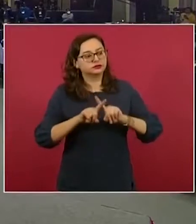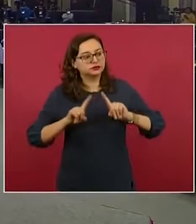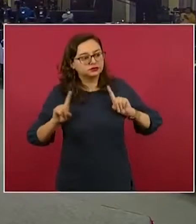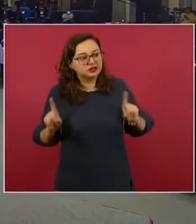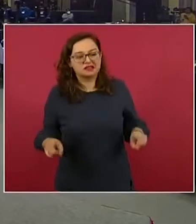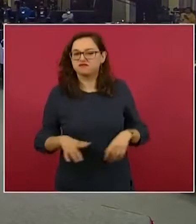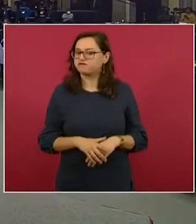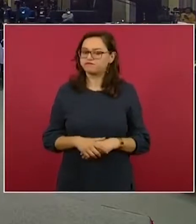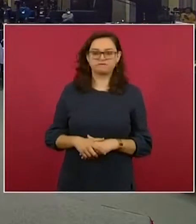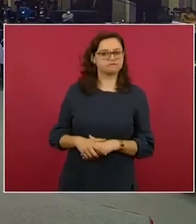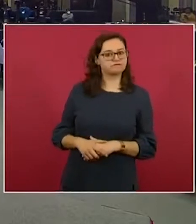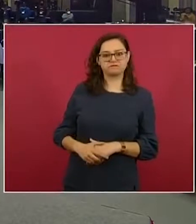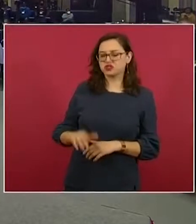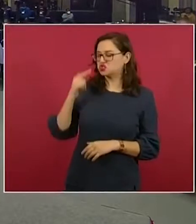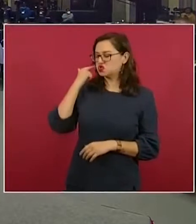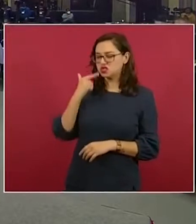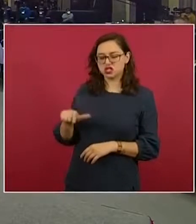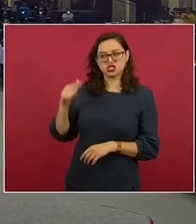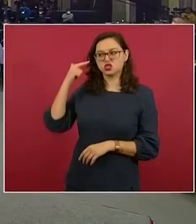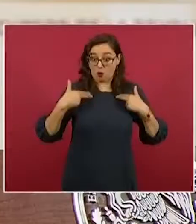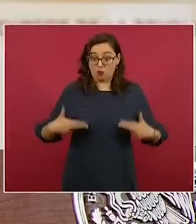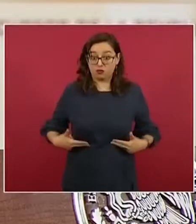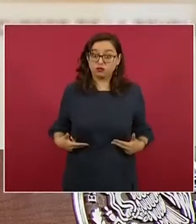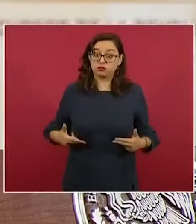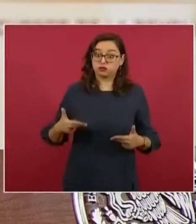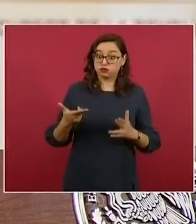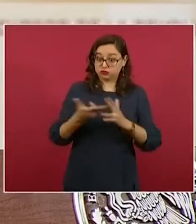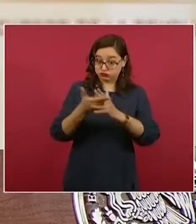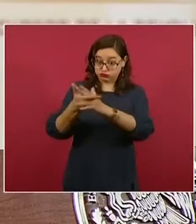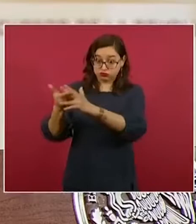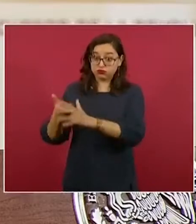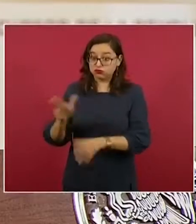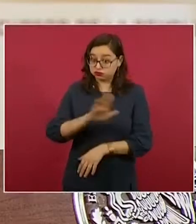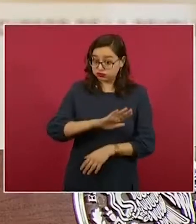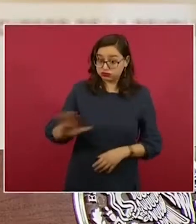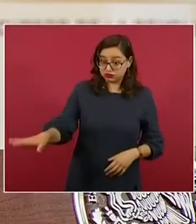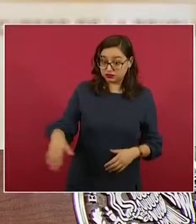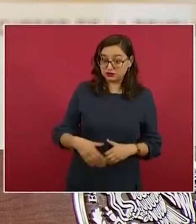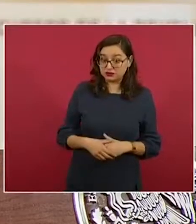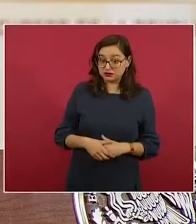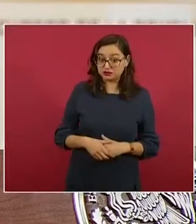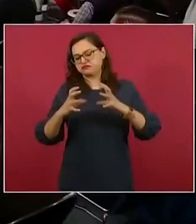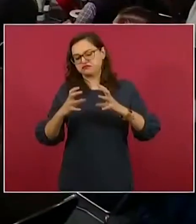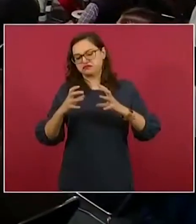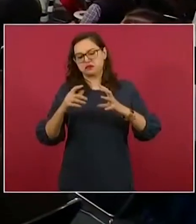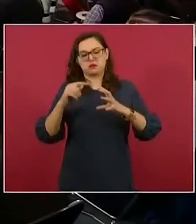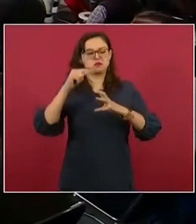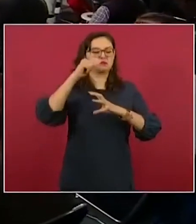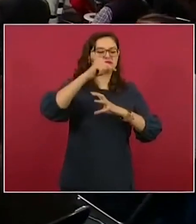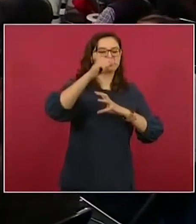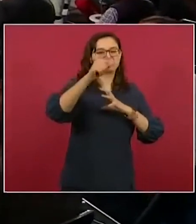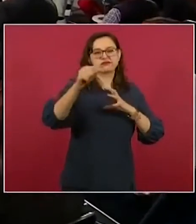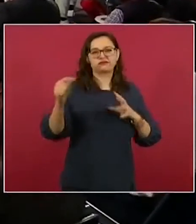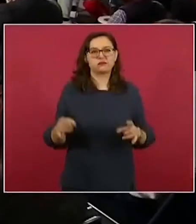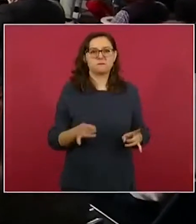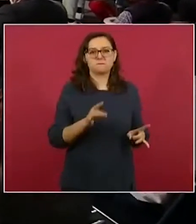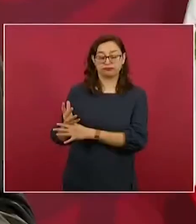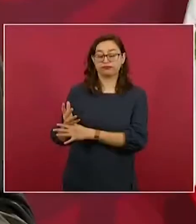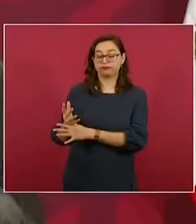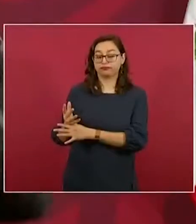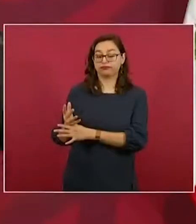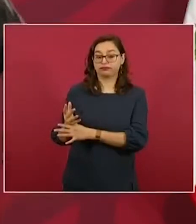haciendo con cuba que es genocidio esto lo decía gabriel garcía márquez el bloqueo